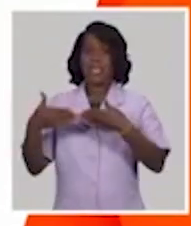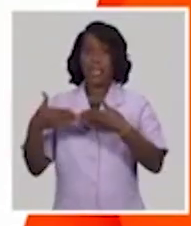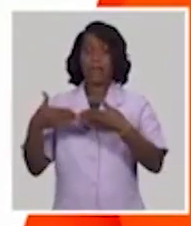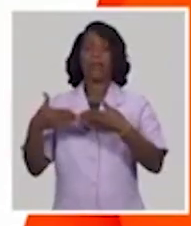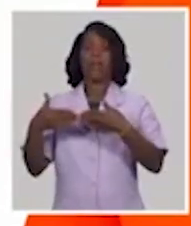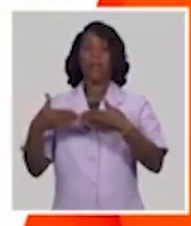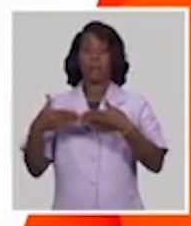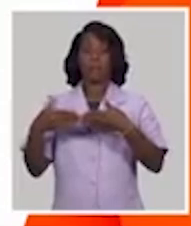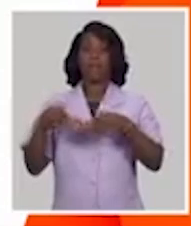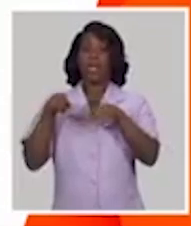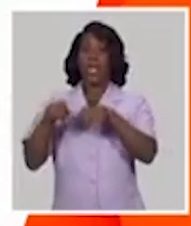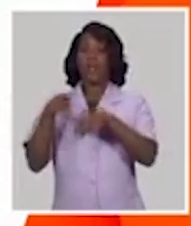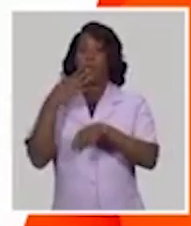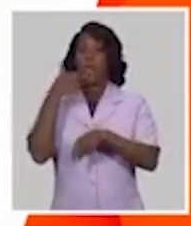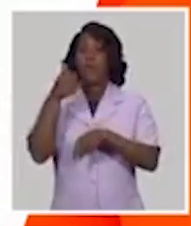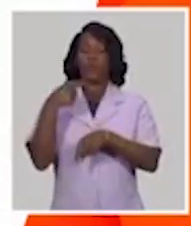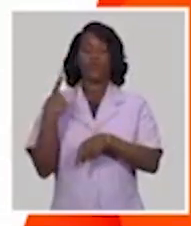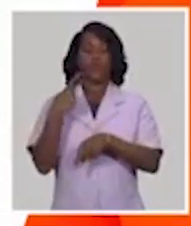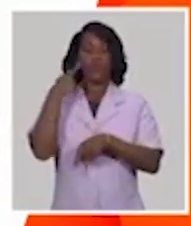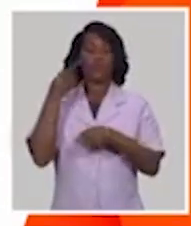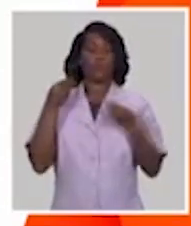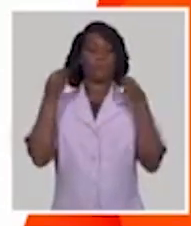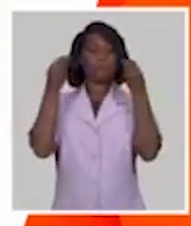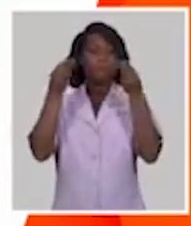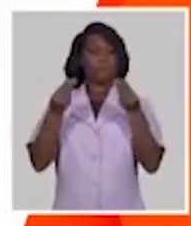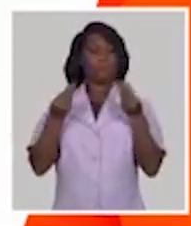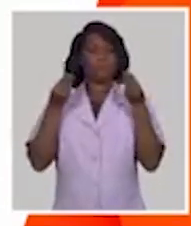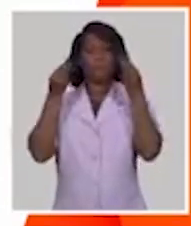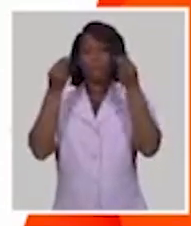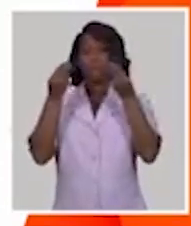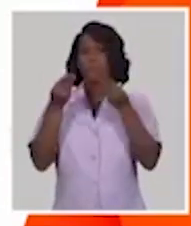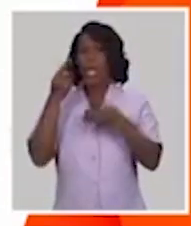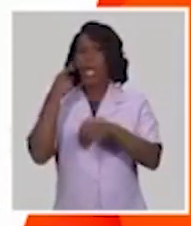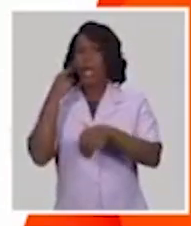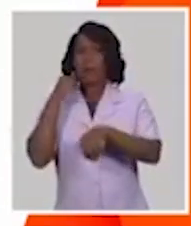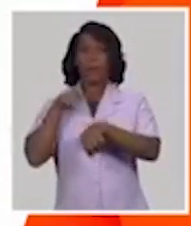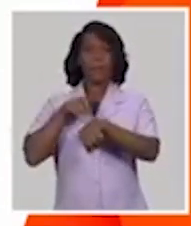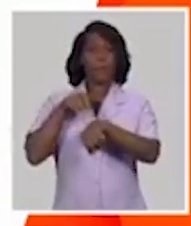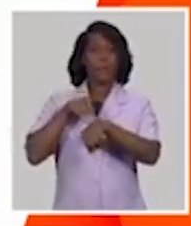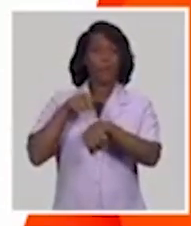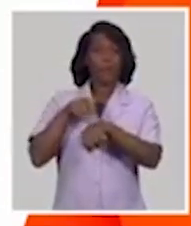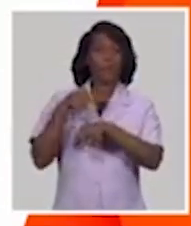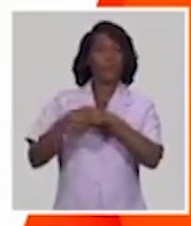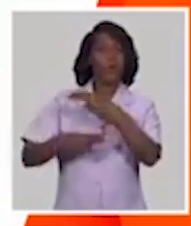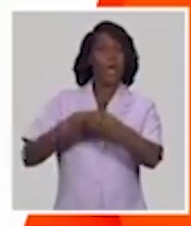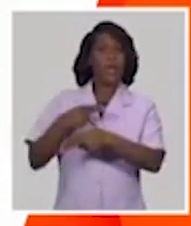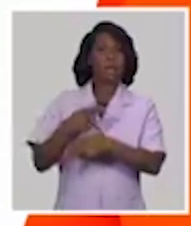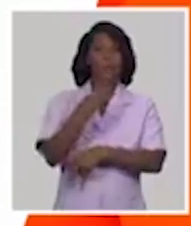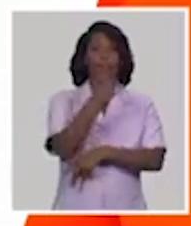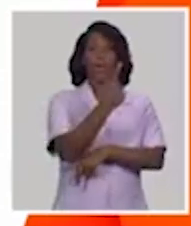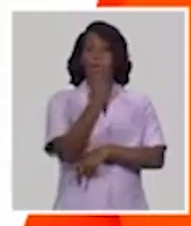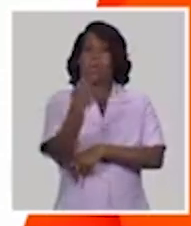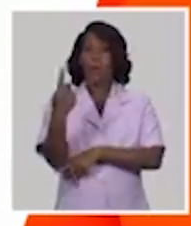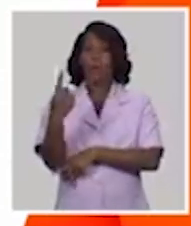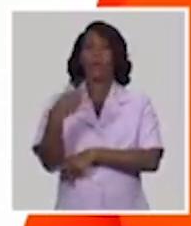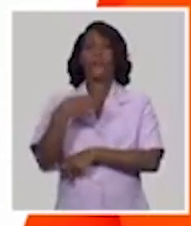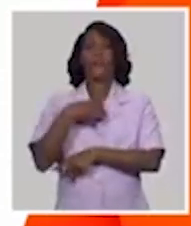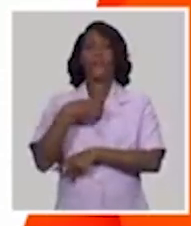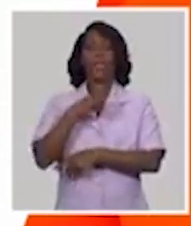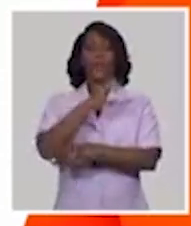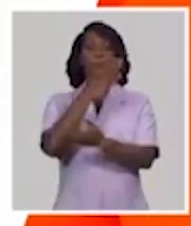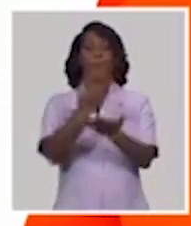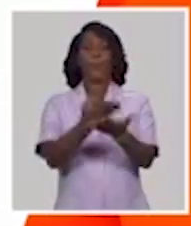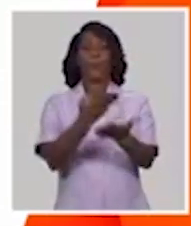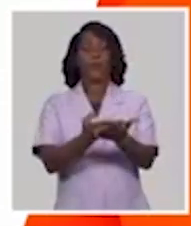imprescindibles. Para ello hay que reanalizar lo que existe actualmente y cada organismo realizará la propuesta